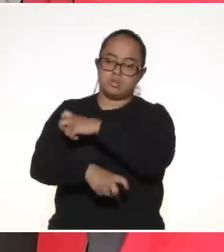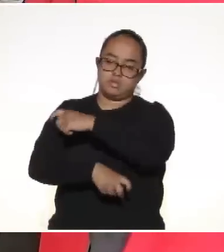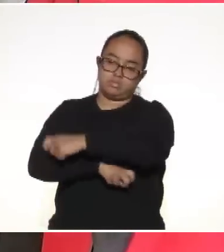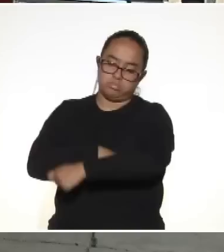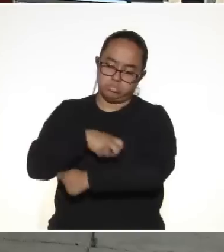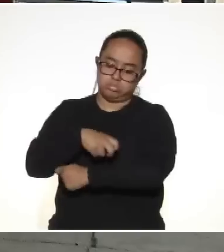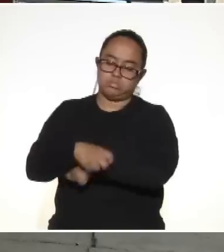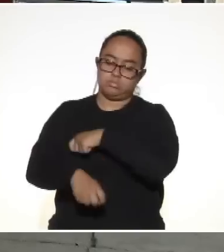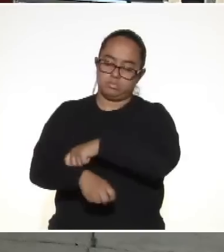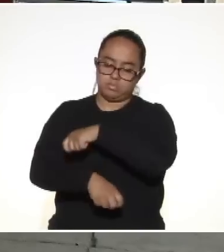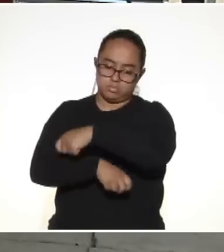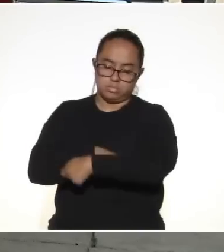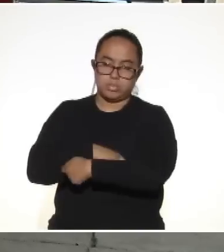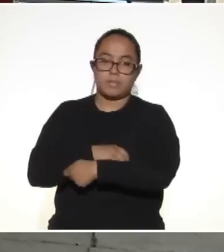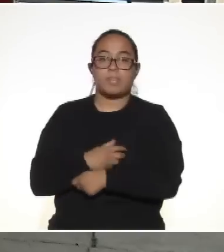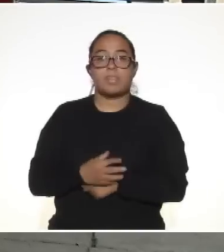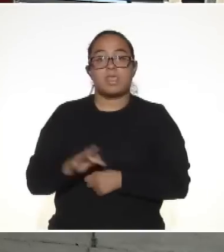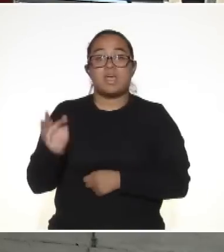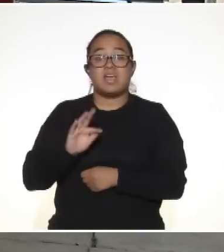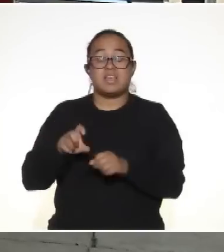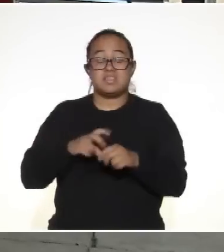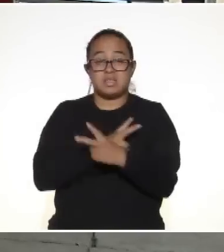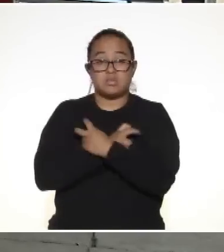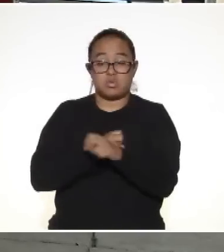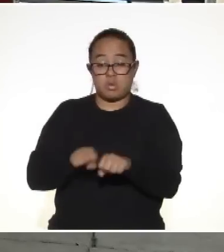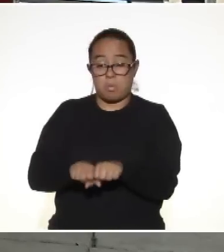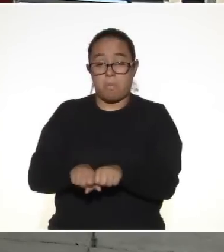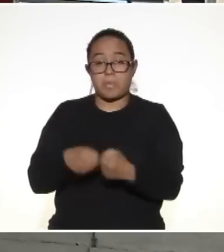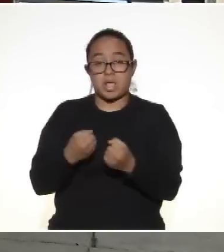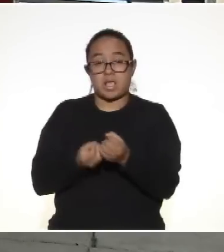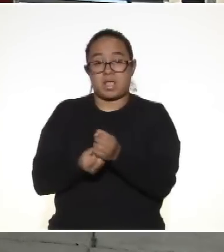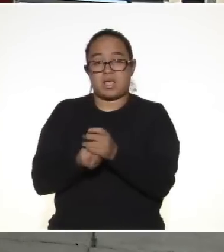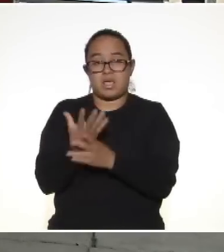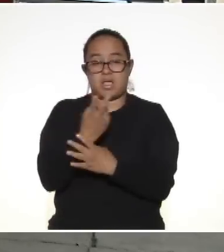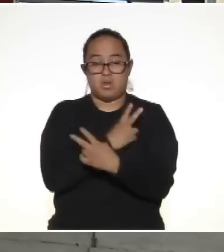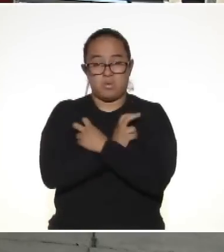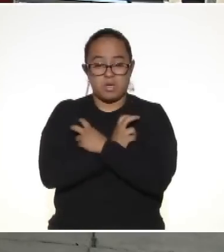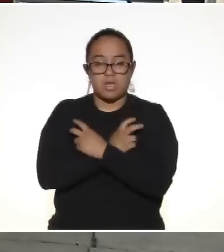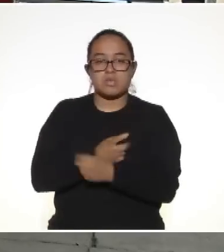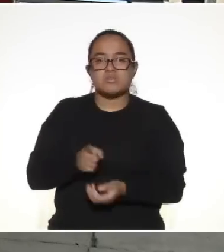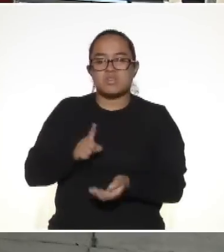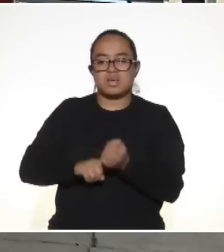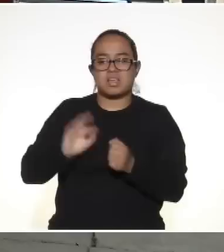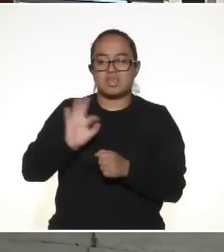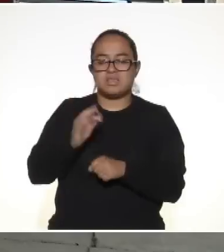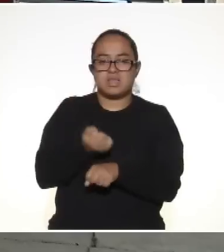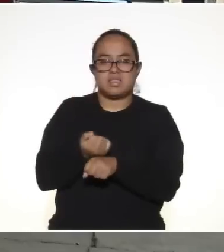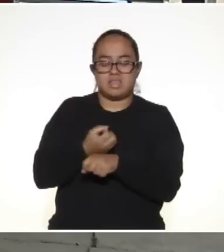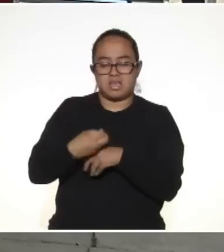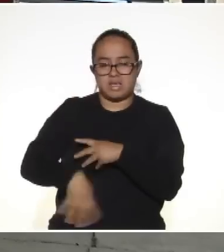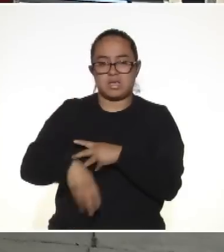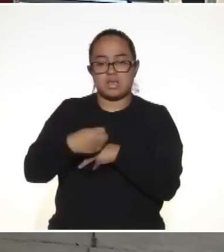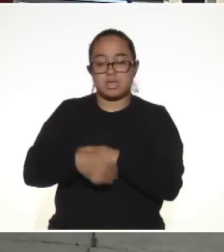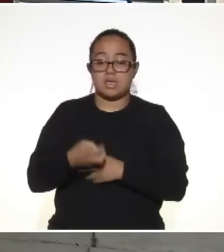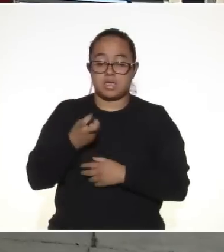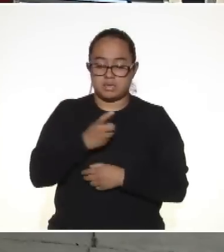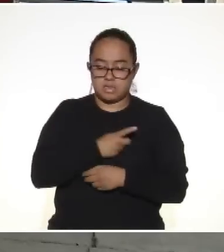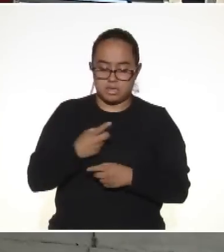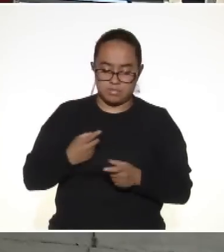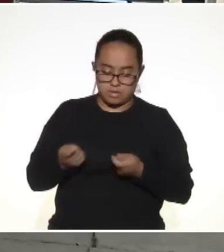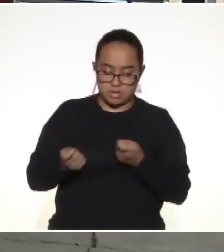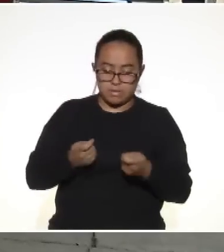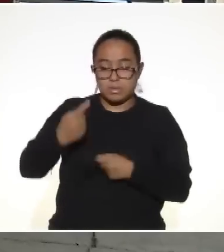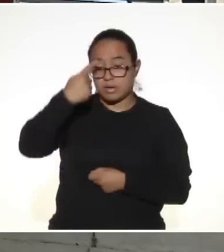ajustan. Si es una fractura sobreexpuesta, entonces posiblemente estamos hablando de que haya una hemorragia. Entonces, primeramente tenemos que contener esta hemorragia